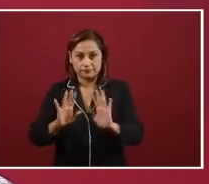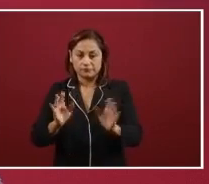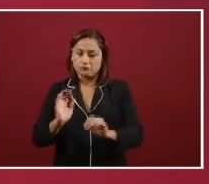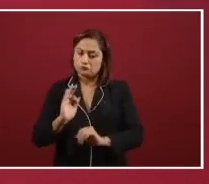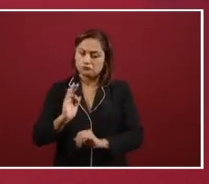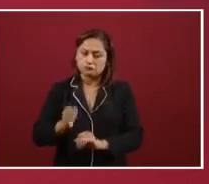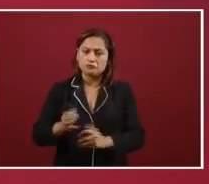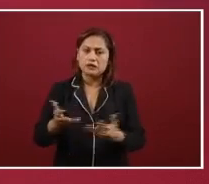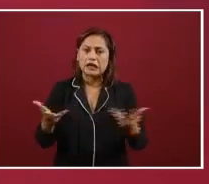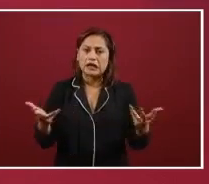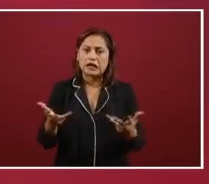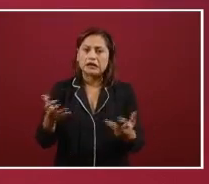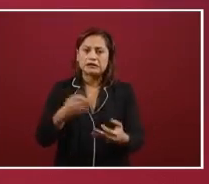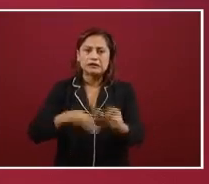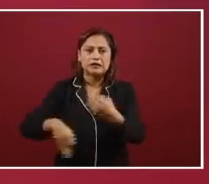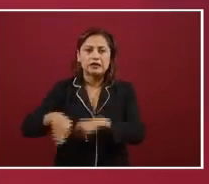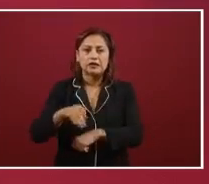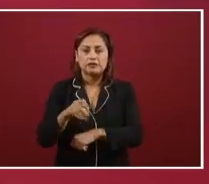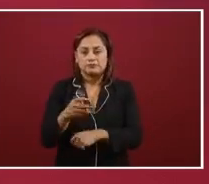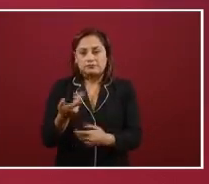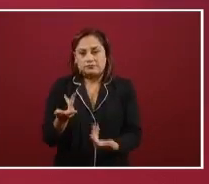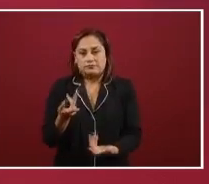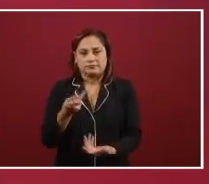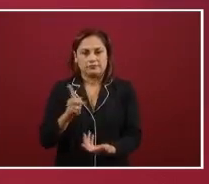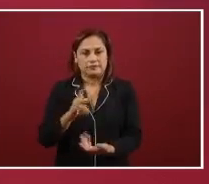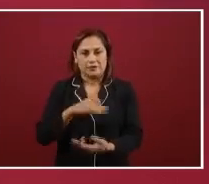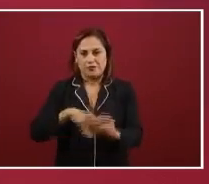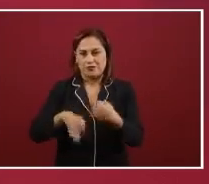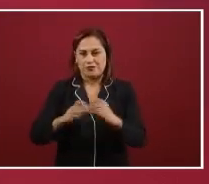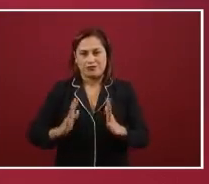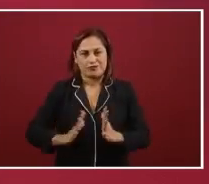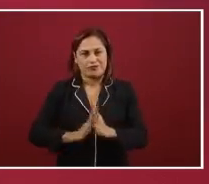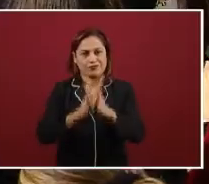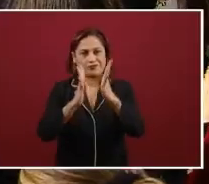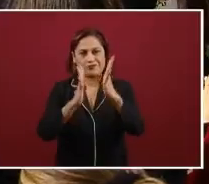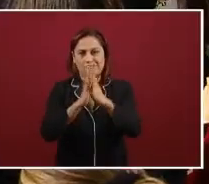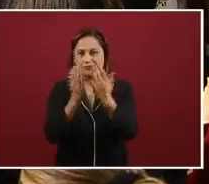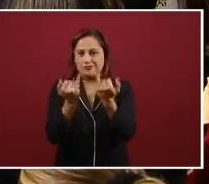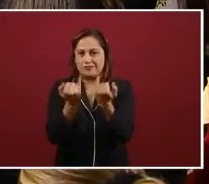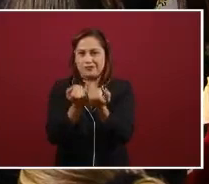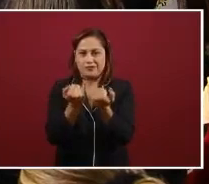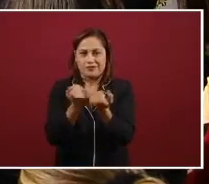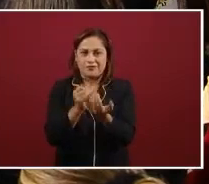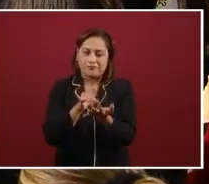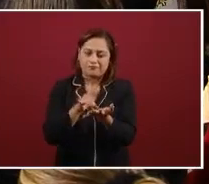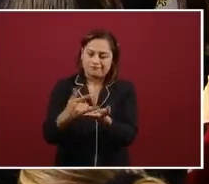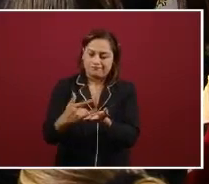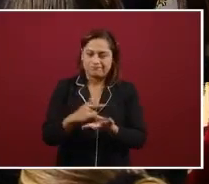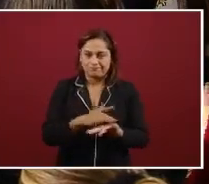pero todos tenemos que ayudar en esto. Entonces, yo espero